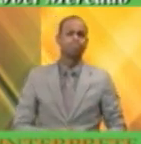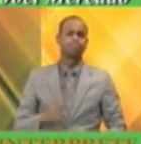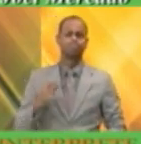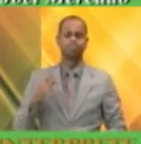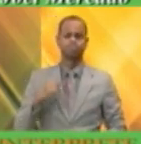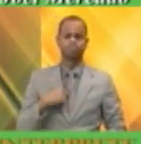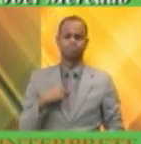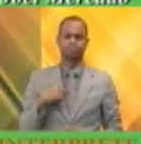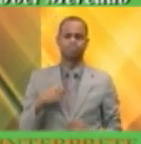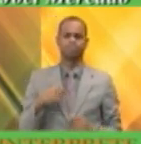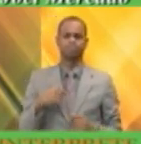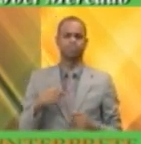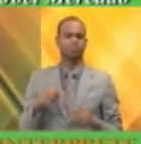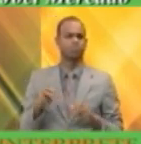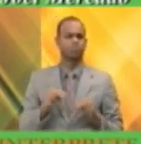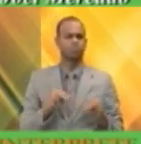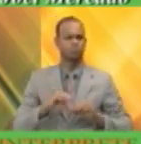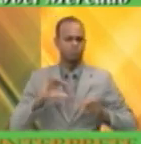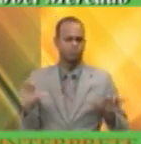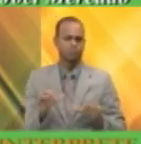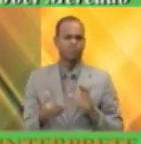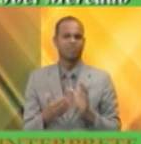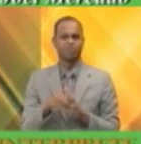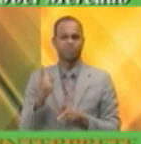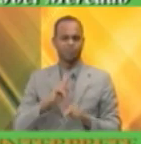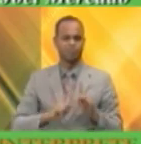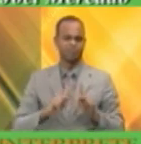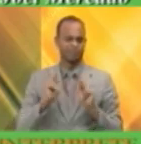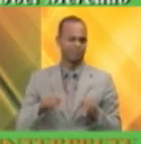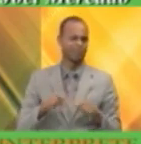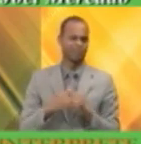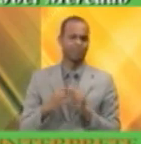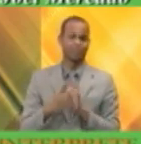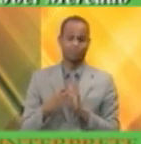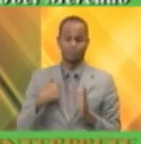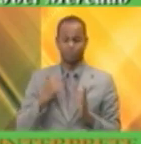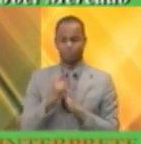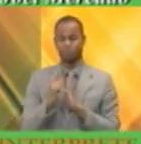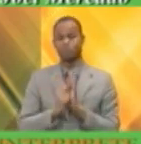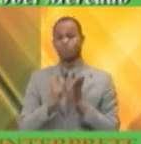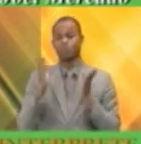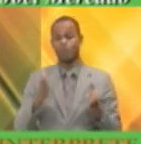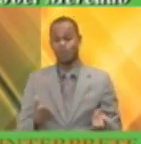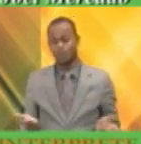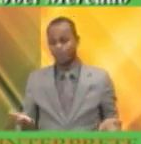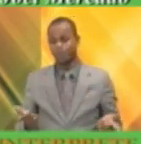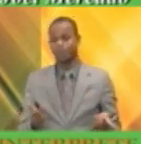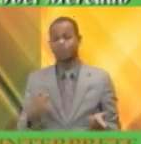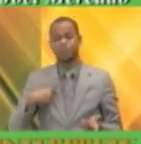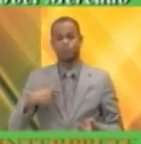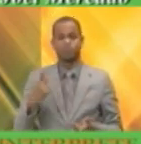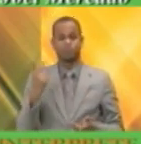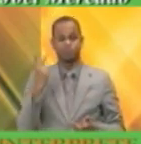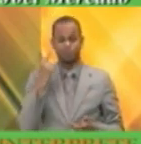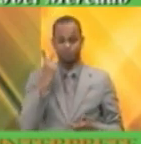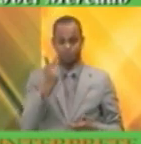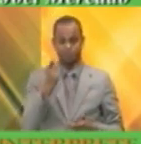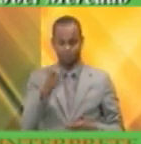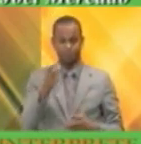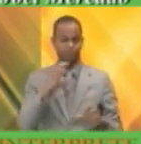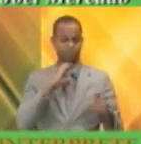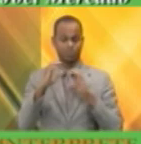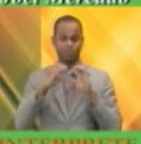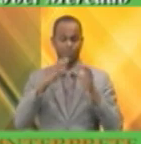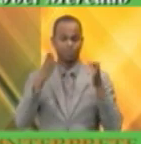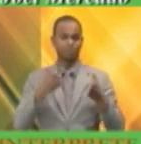vengo del movimiento reivindicativo como persona con discapacidad, soy abogado y veo que usted como